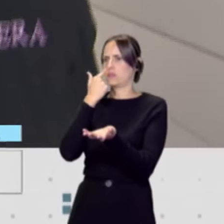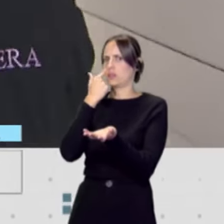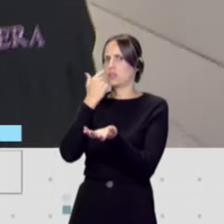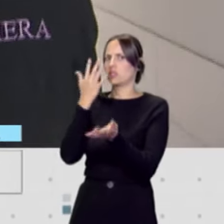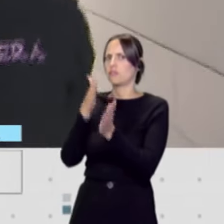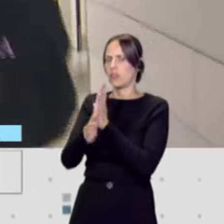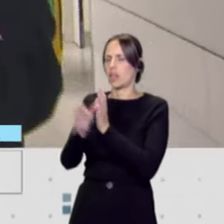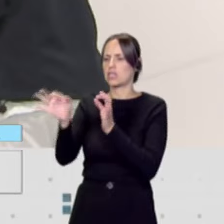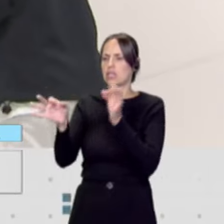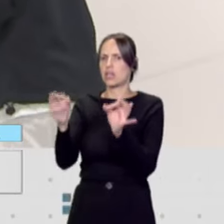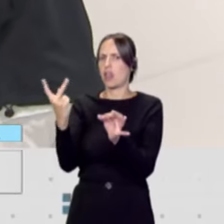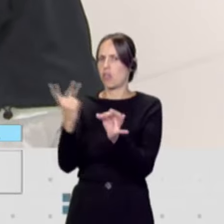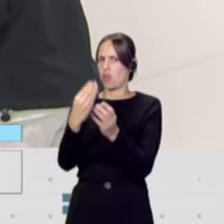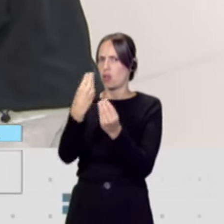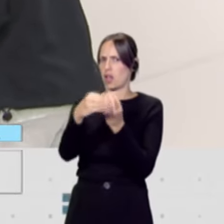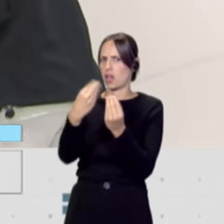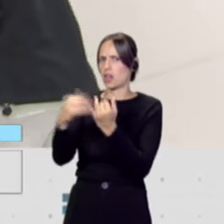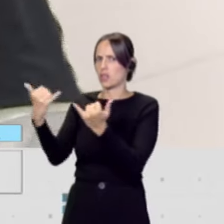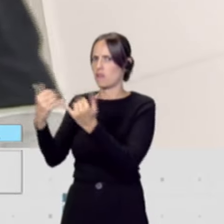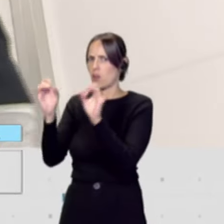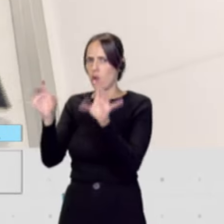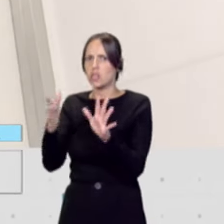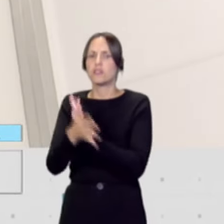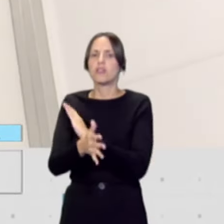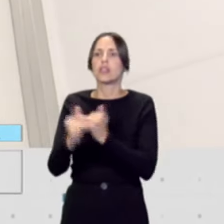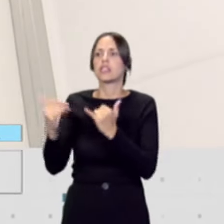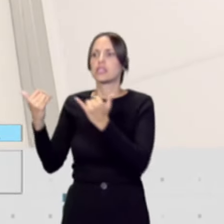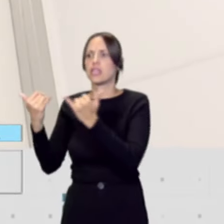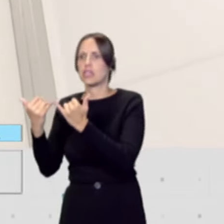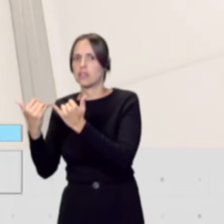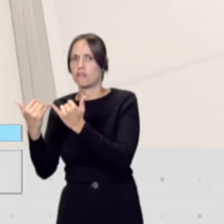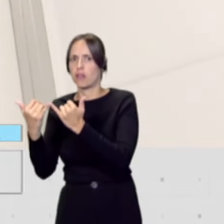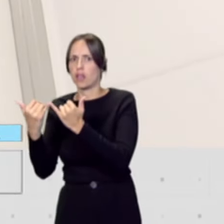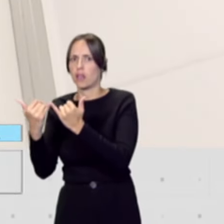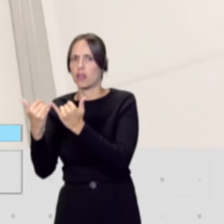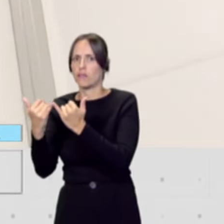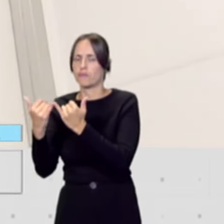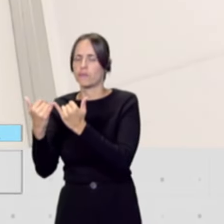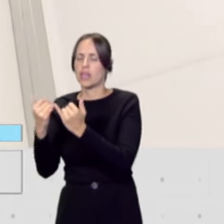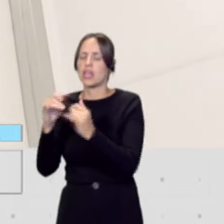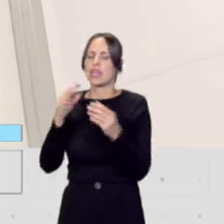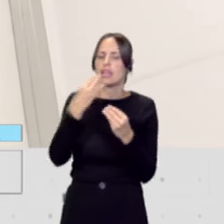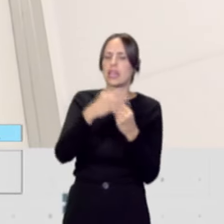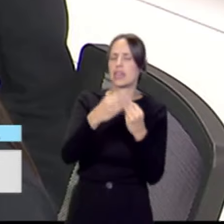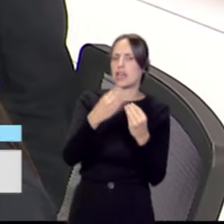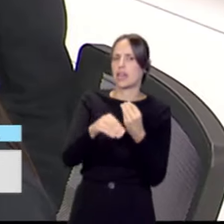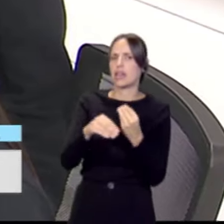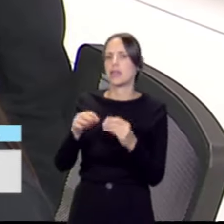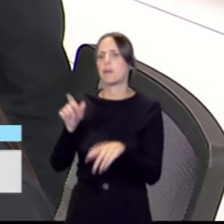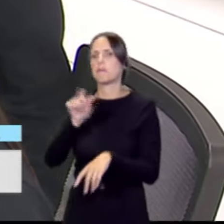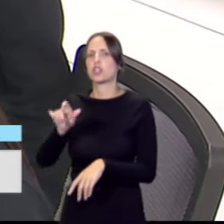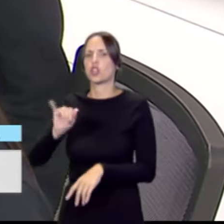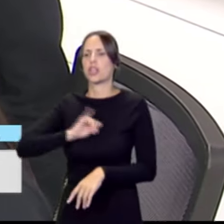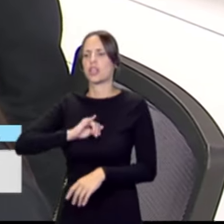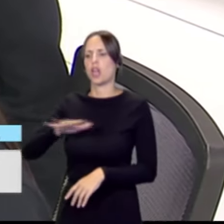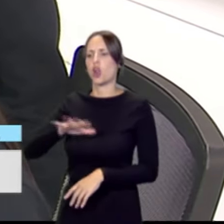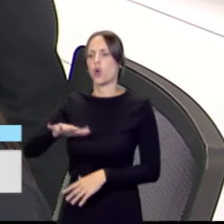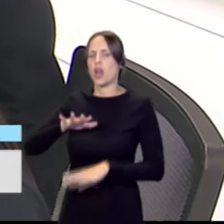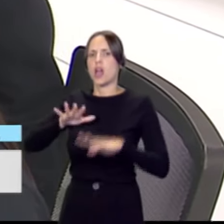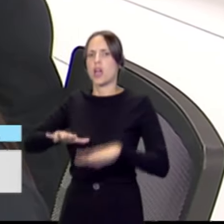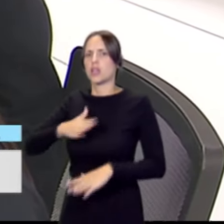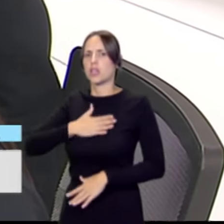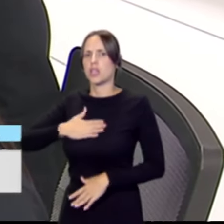capitalinas? ¿Hay menos arraigo en Tenerife que en Gran Canaria? Hombre, vamos a ver, yo le digo que está claro que al